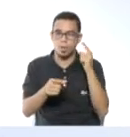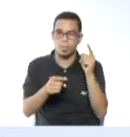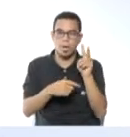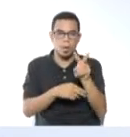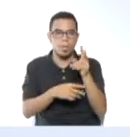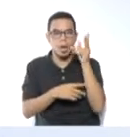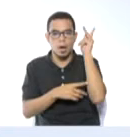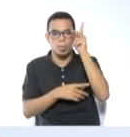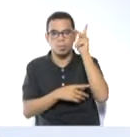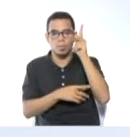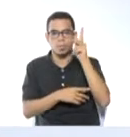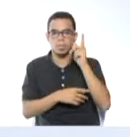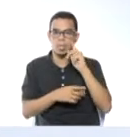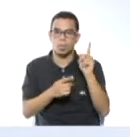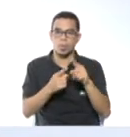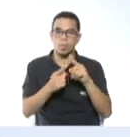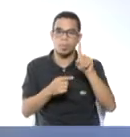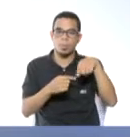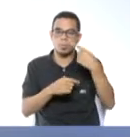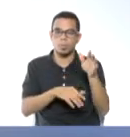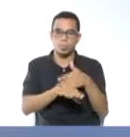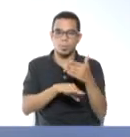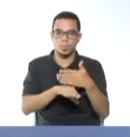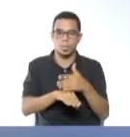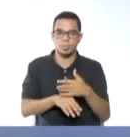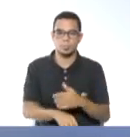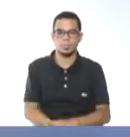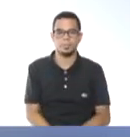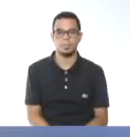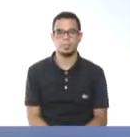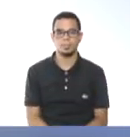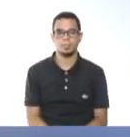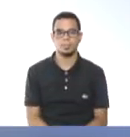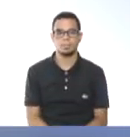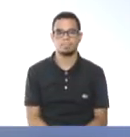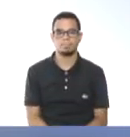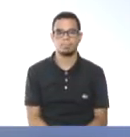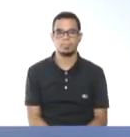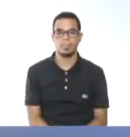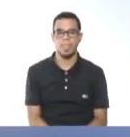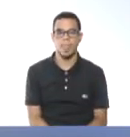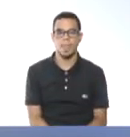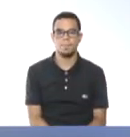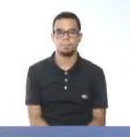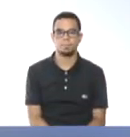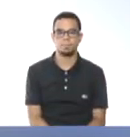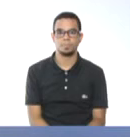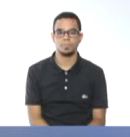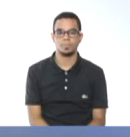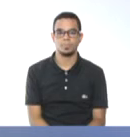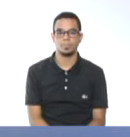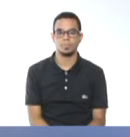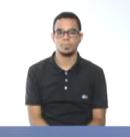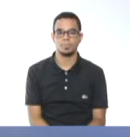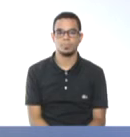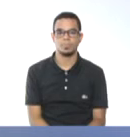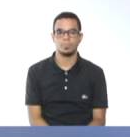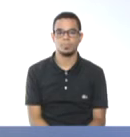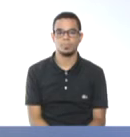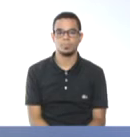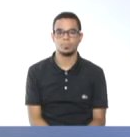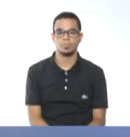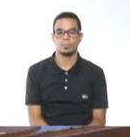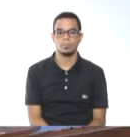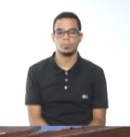la profe cerrará y nos vemos el próximo jueves. Adelante, bueno, profe. Pai, Taki significa canto, Taki Suyu, lugares